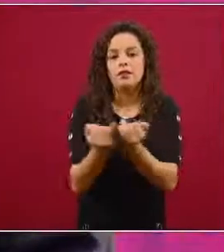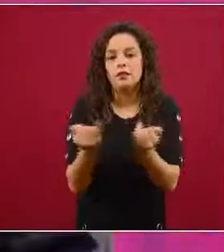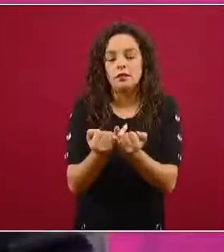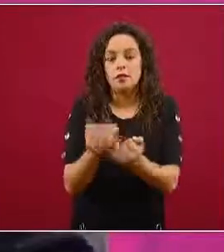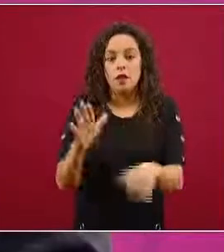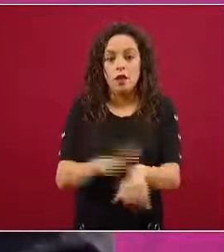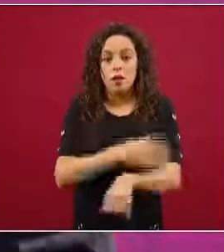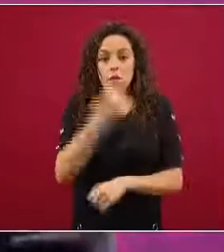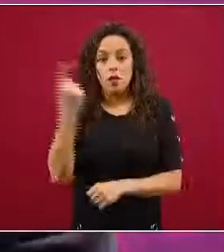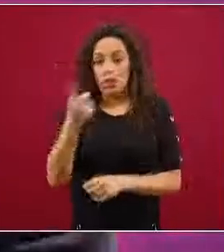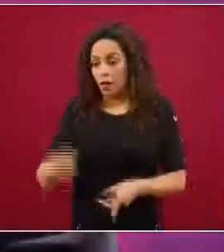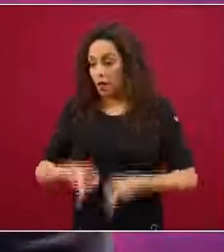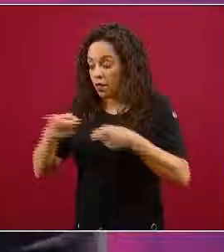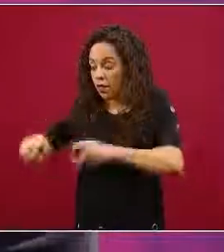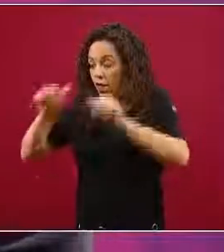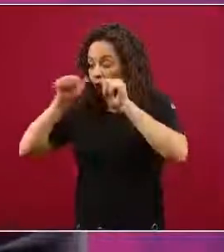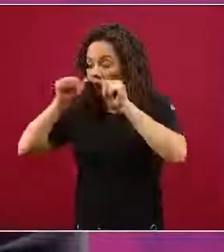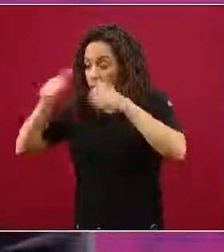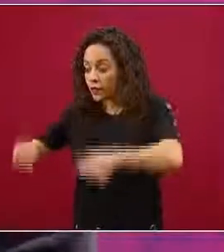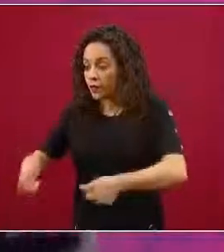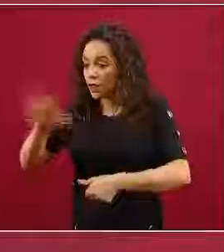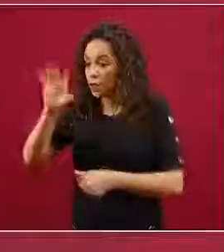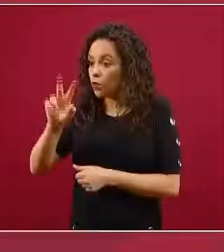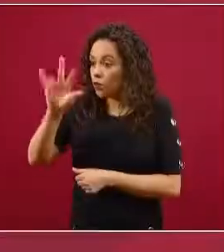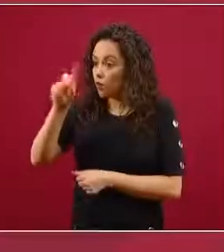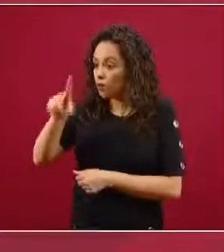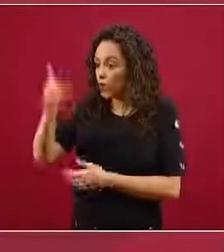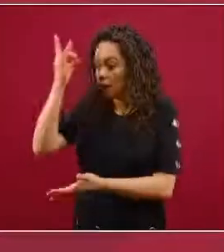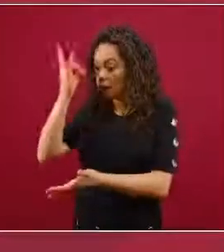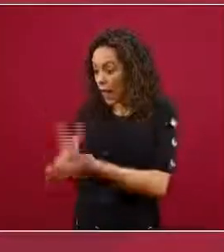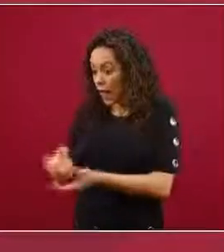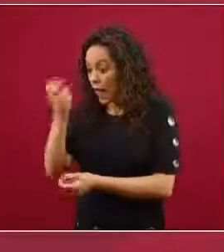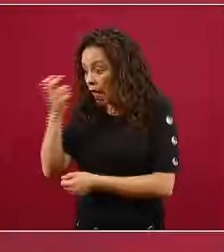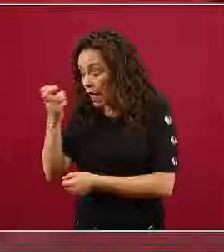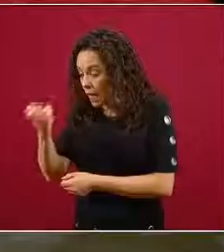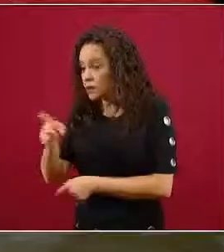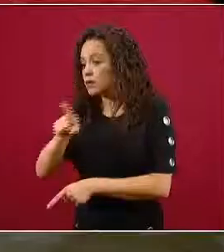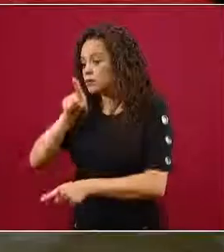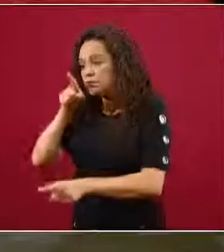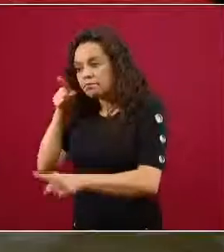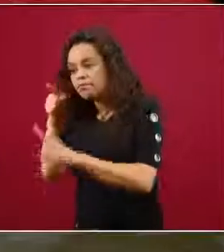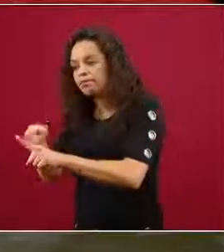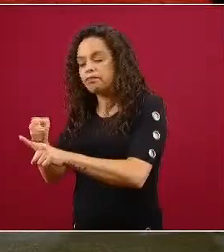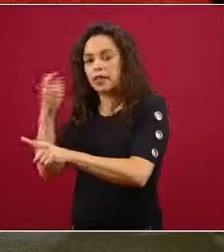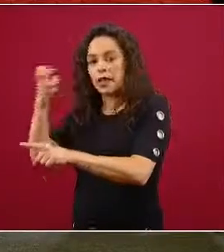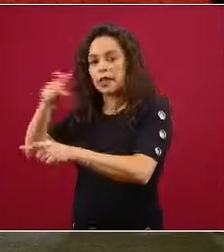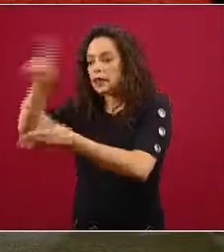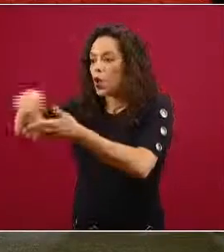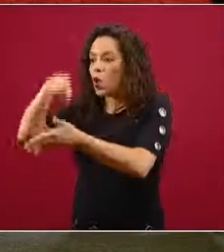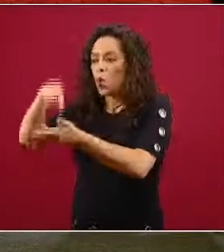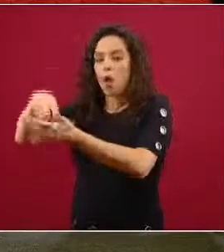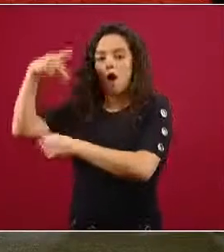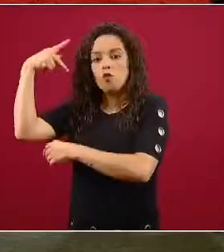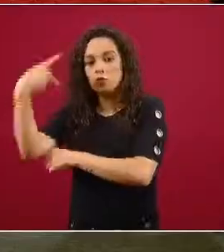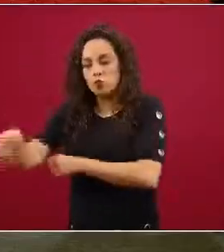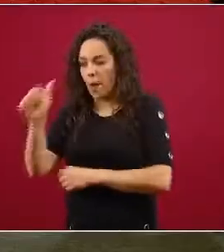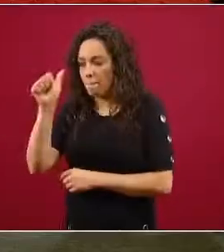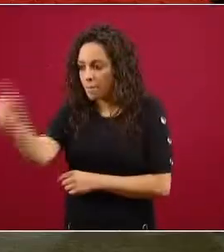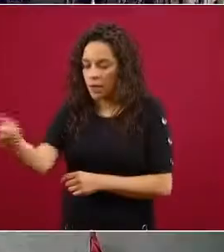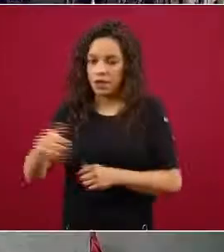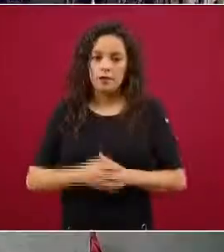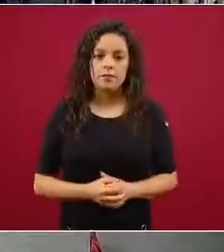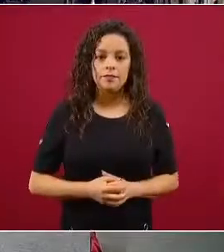atención COVID se ha destinado, se ha preferenciado en las unidades así designadas. Creo que nos da tiempo